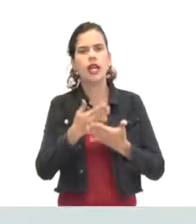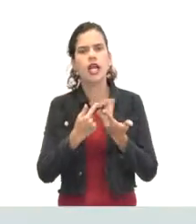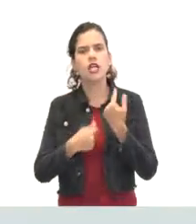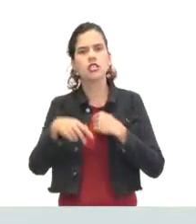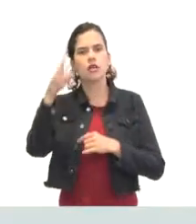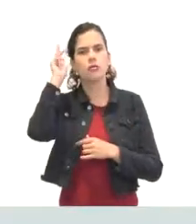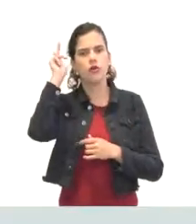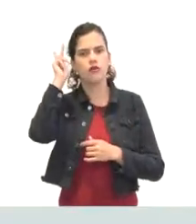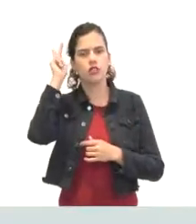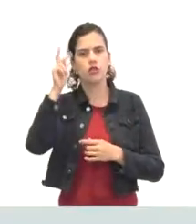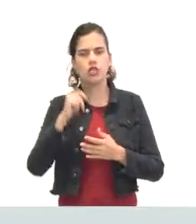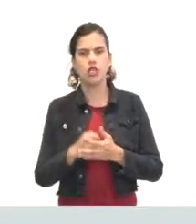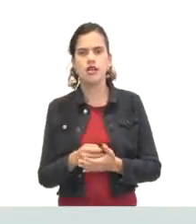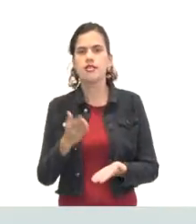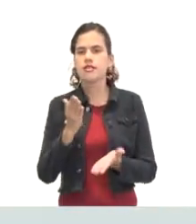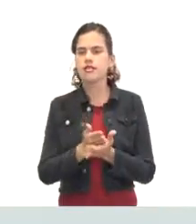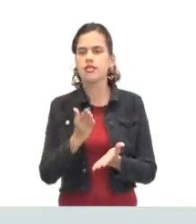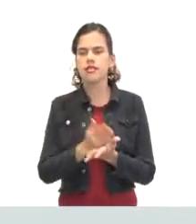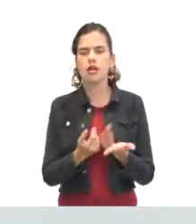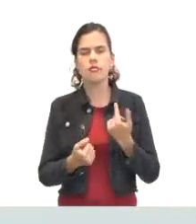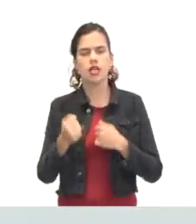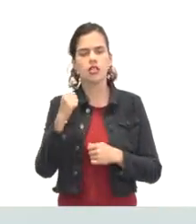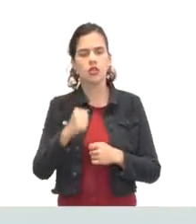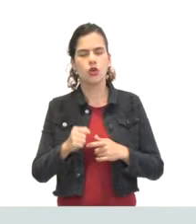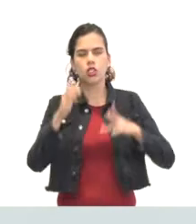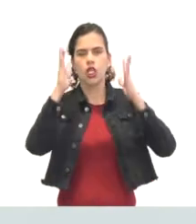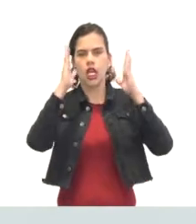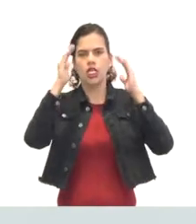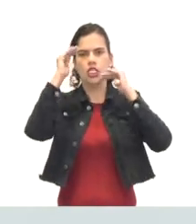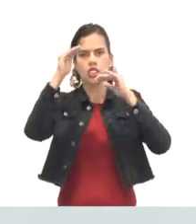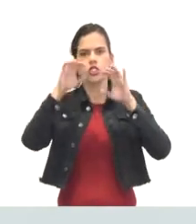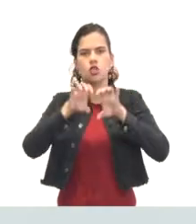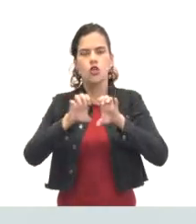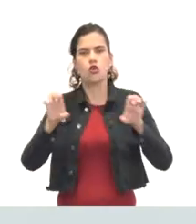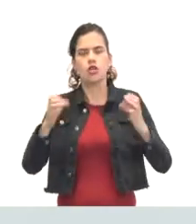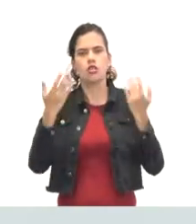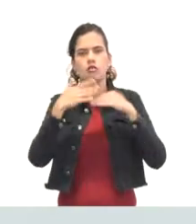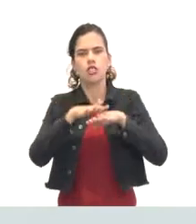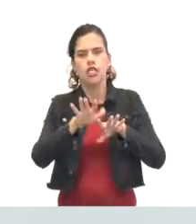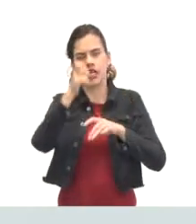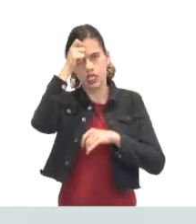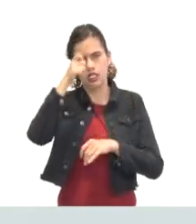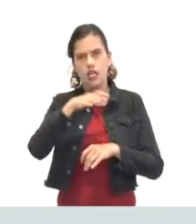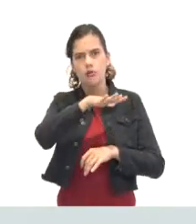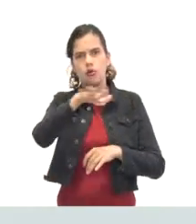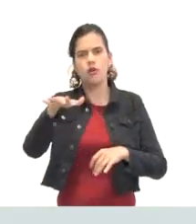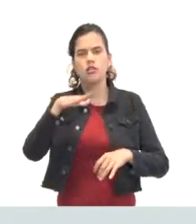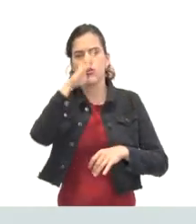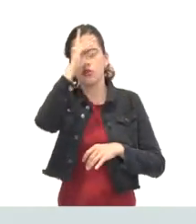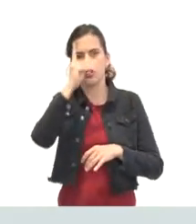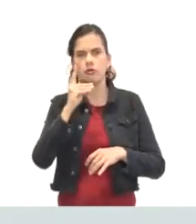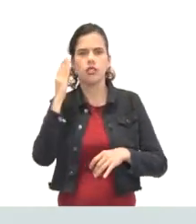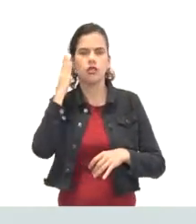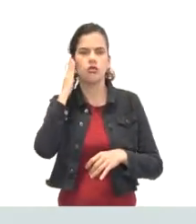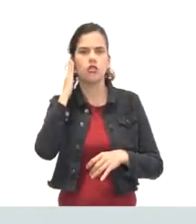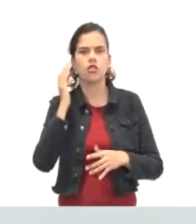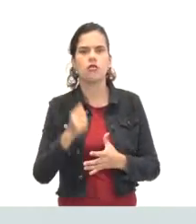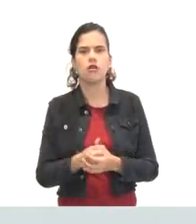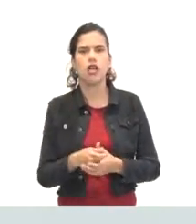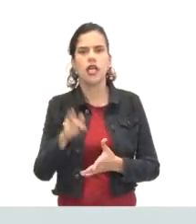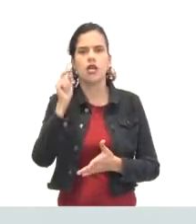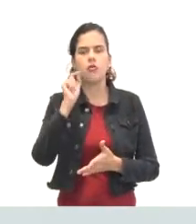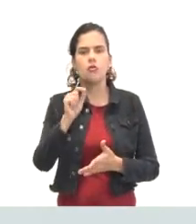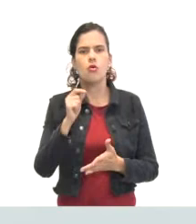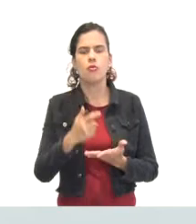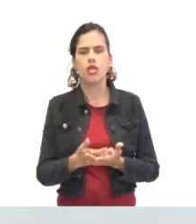Muchas gracias, profesora Yolibel, siempre garantizando la atención educativa integral de la población con deficiencias auditivas. Es